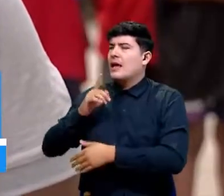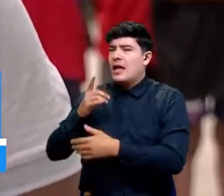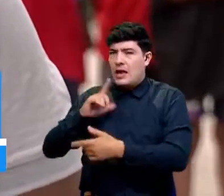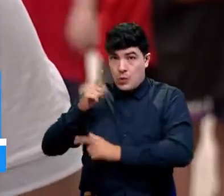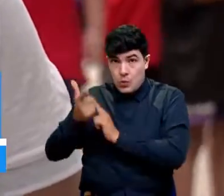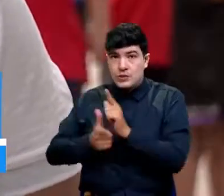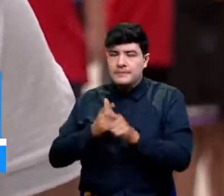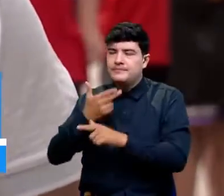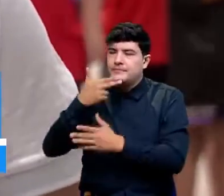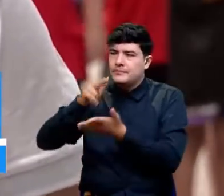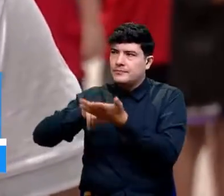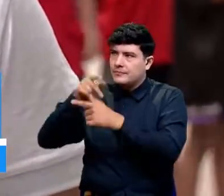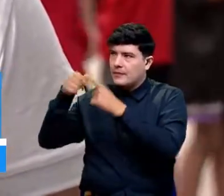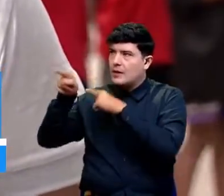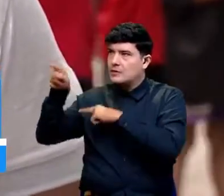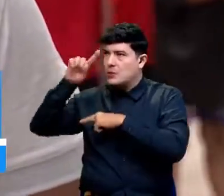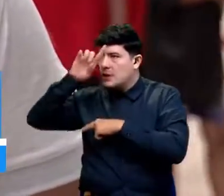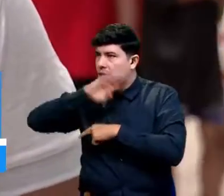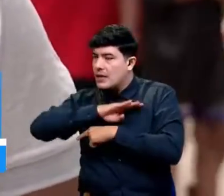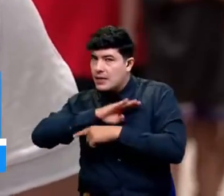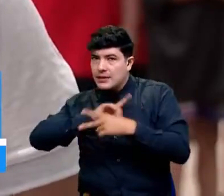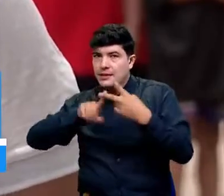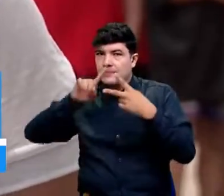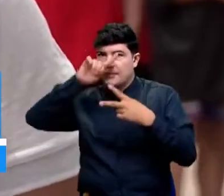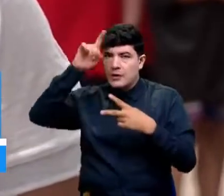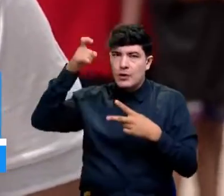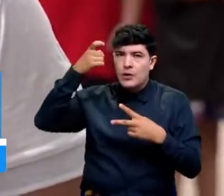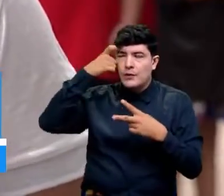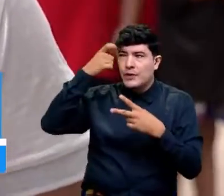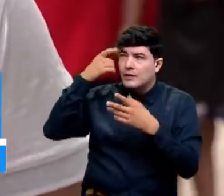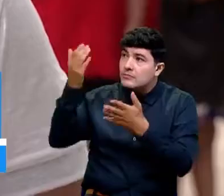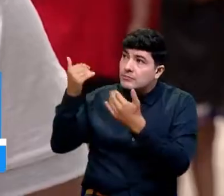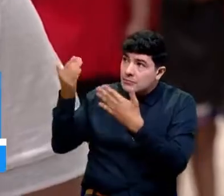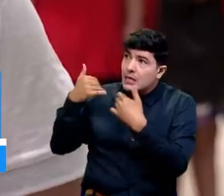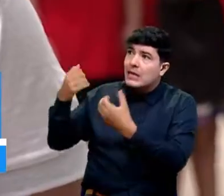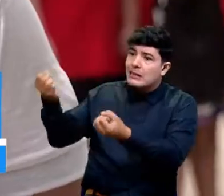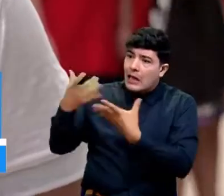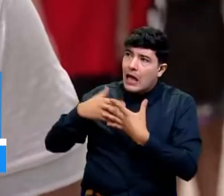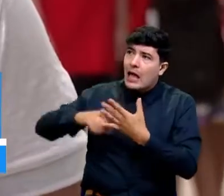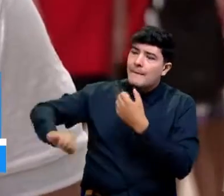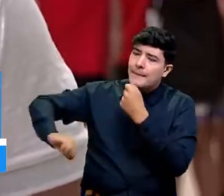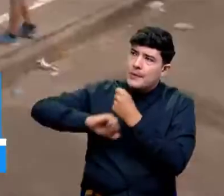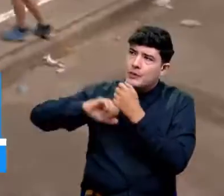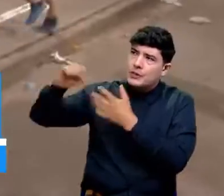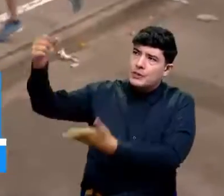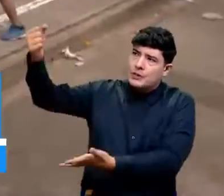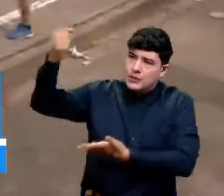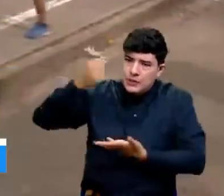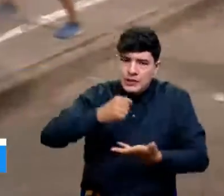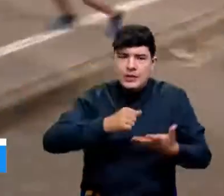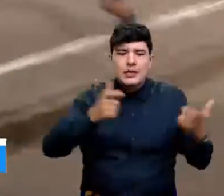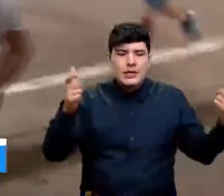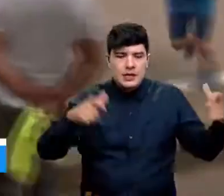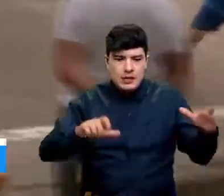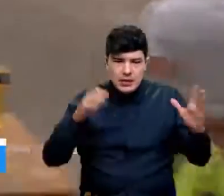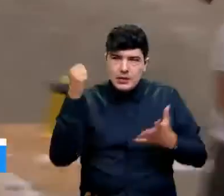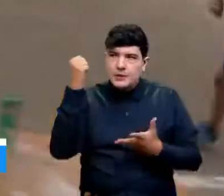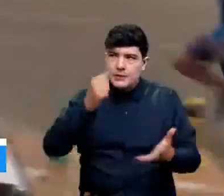la gobernación, mirando a ver un apoyo que nos pueden colaborar. Actividad que se